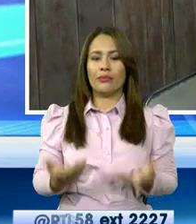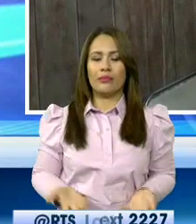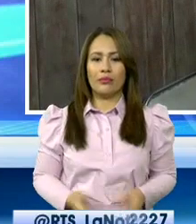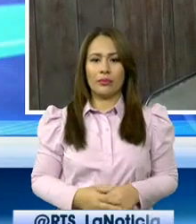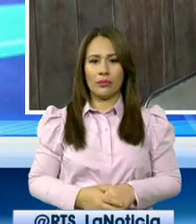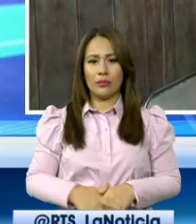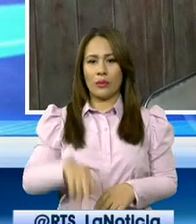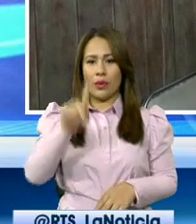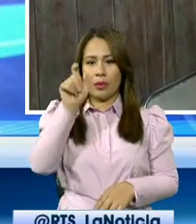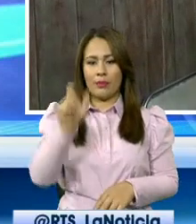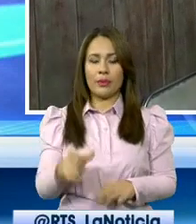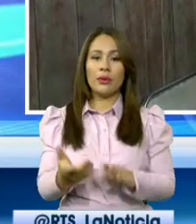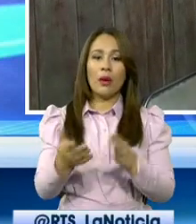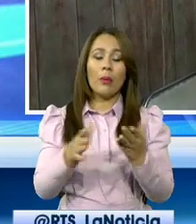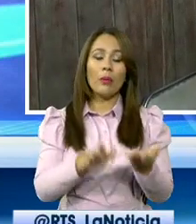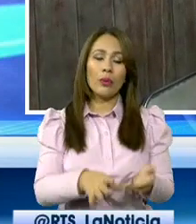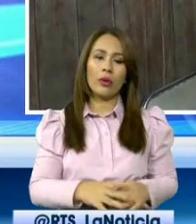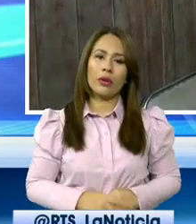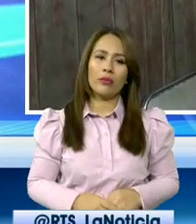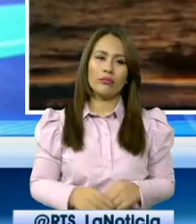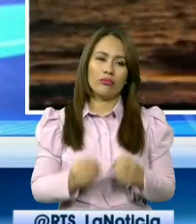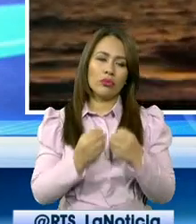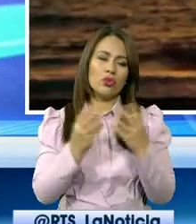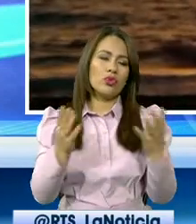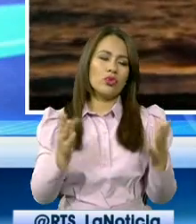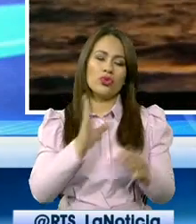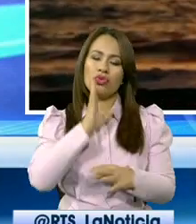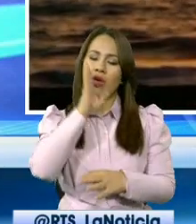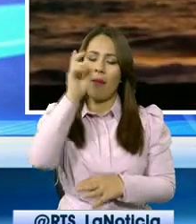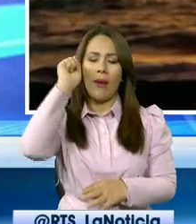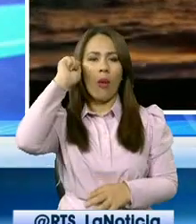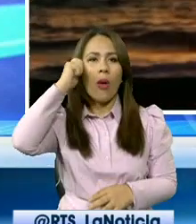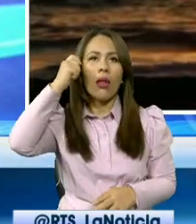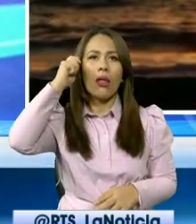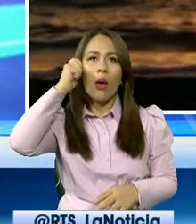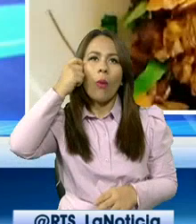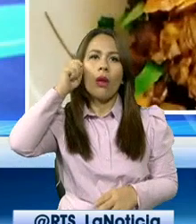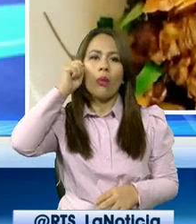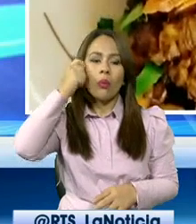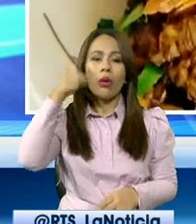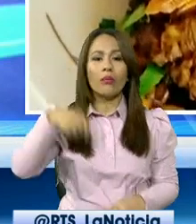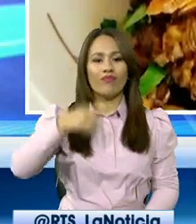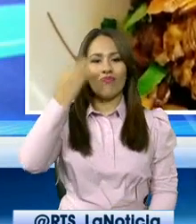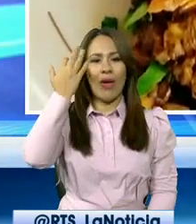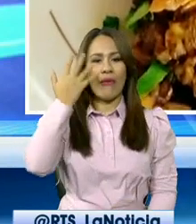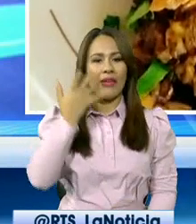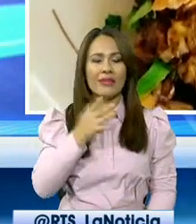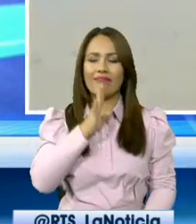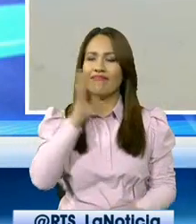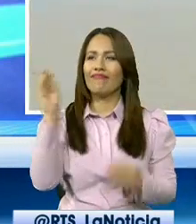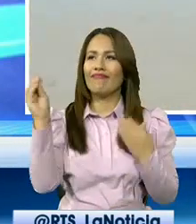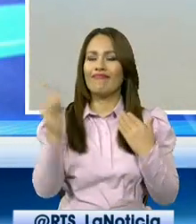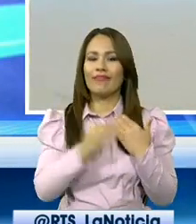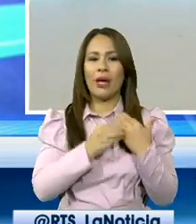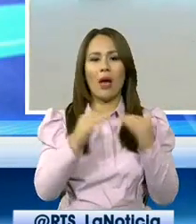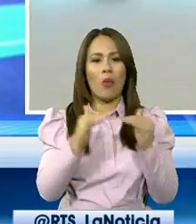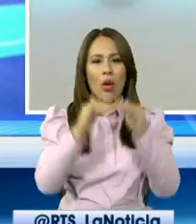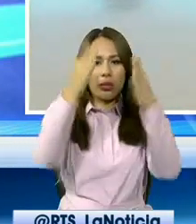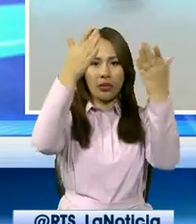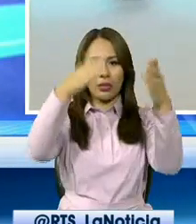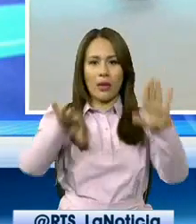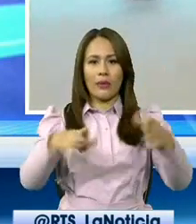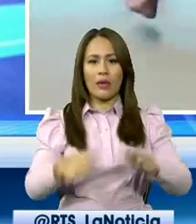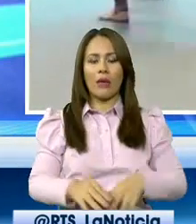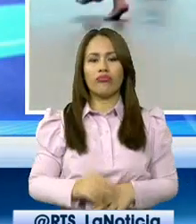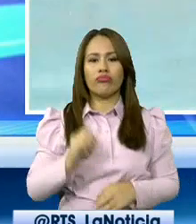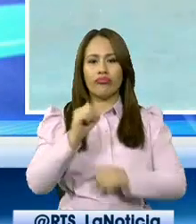una persona que fallezca, son épocas inolvidables. Son fechas marcadas, es como una Navidad, como un